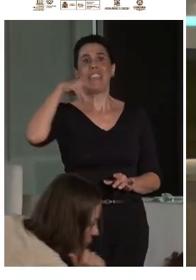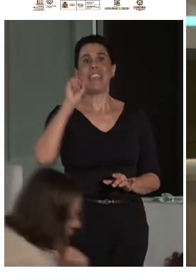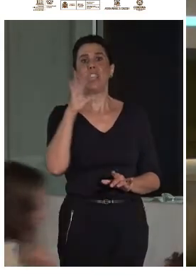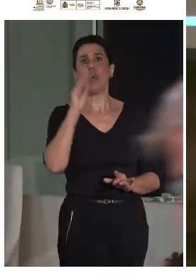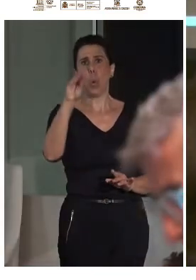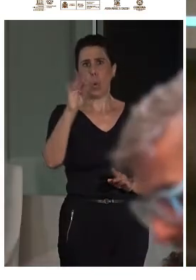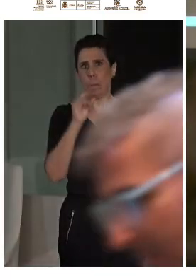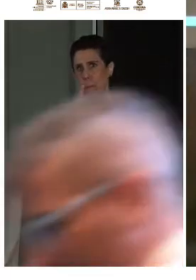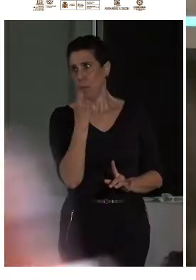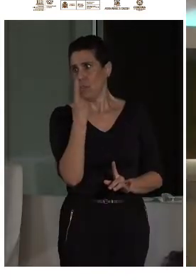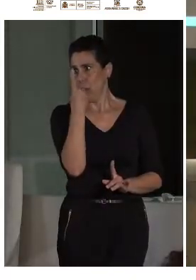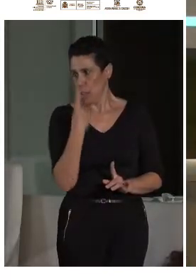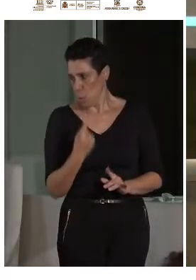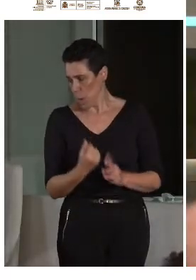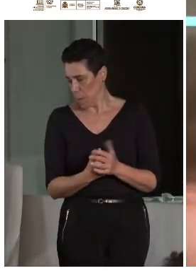Sí.